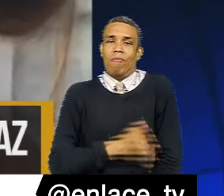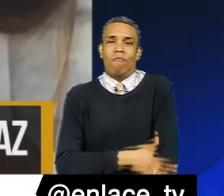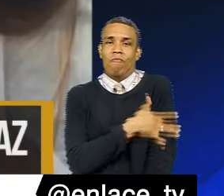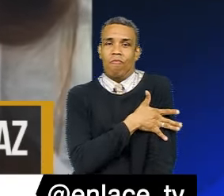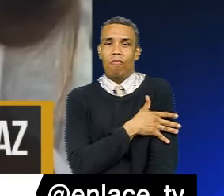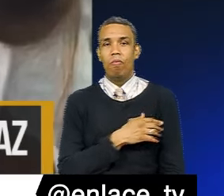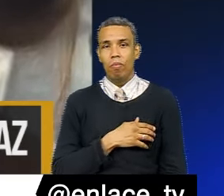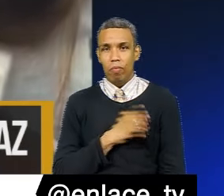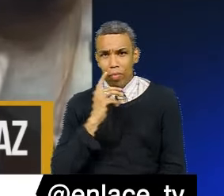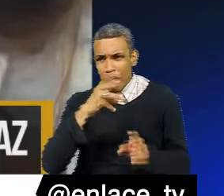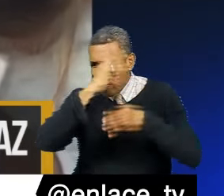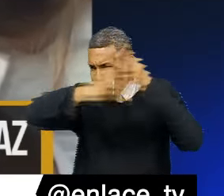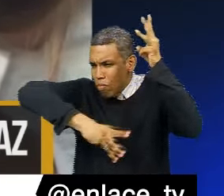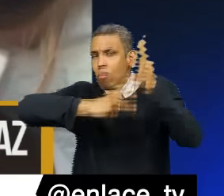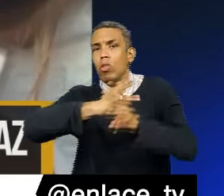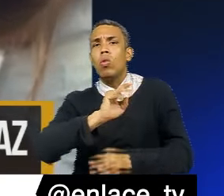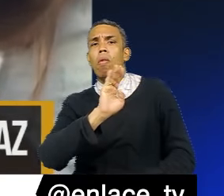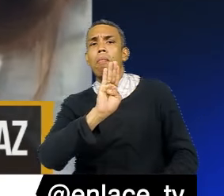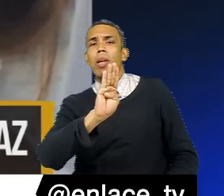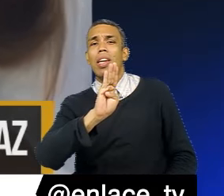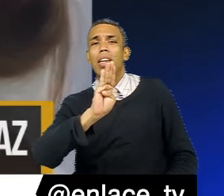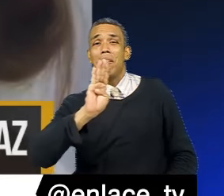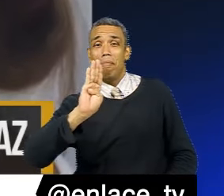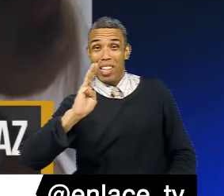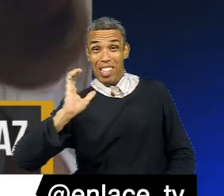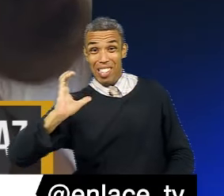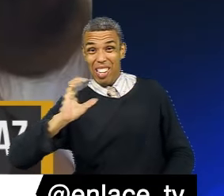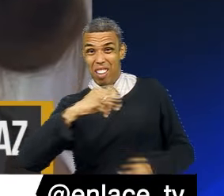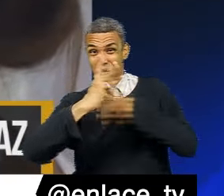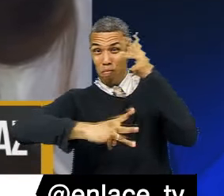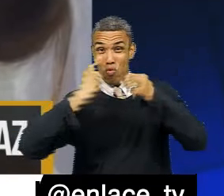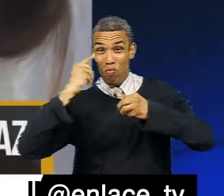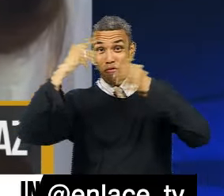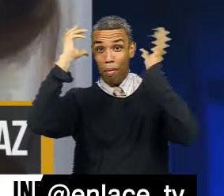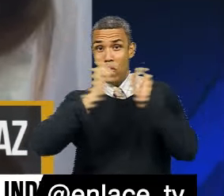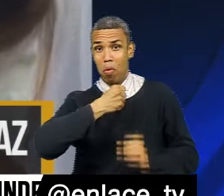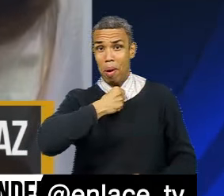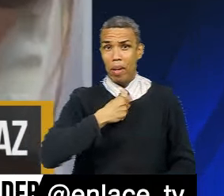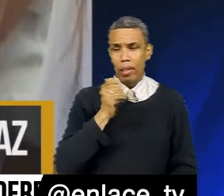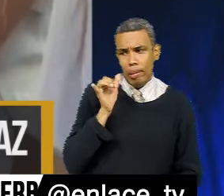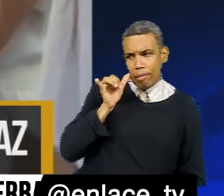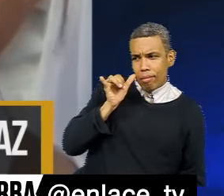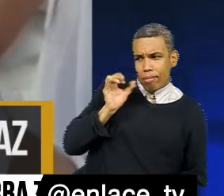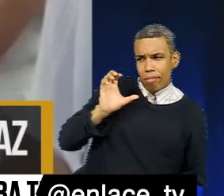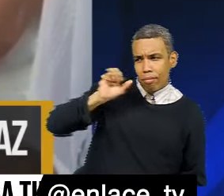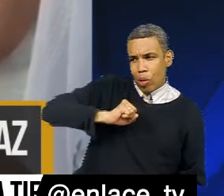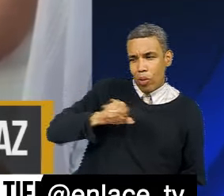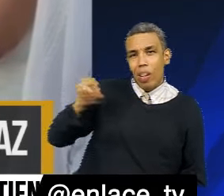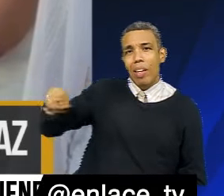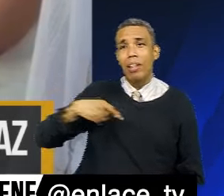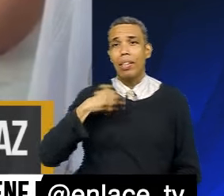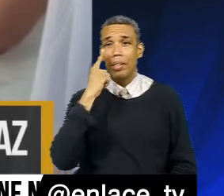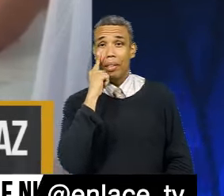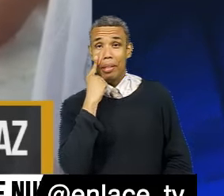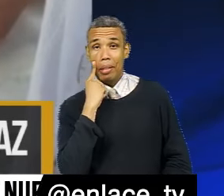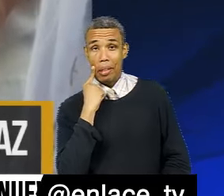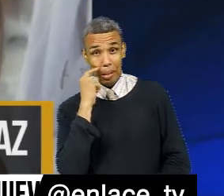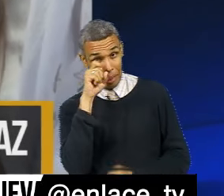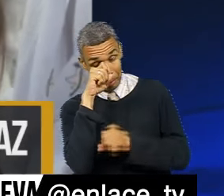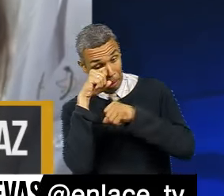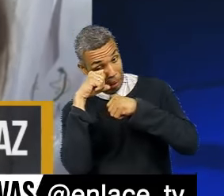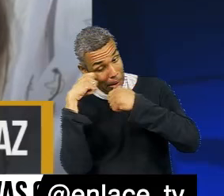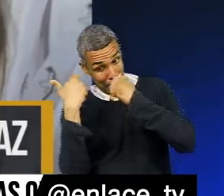Las cámaras de BBC Mundo la captaron en el acto entonando con furor el himno de Colombia, video que fue subido a las redes sociales de esta cadena